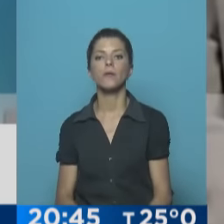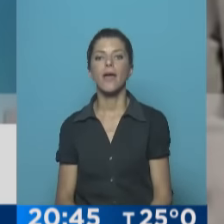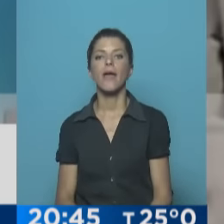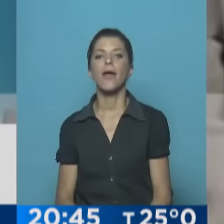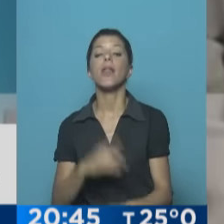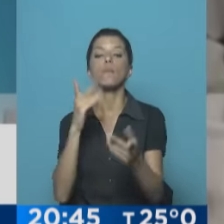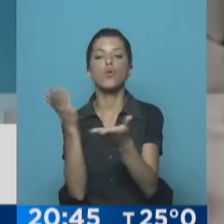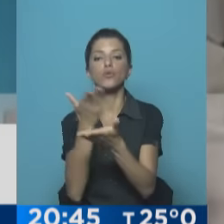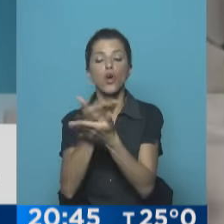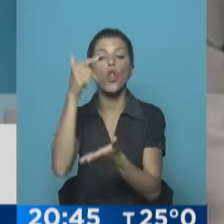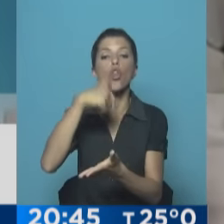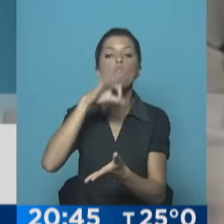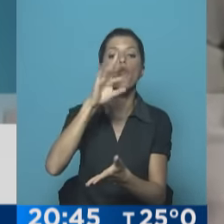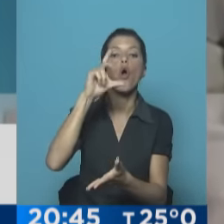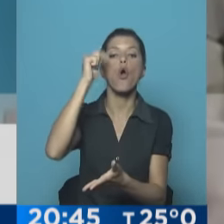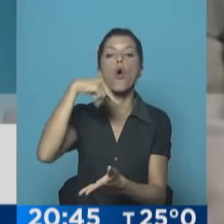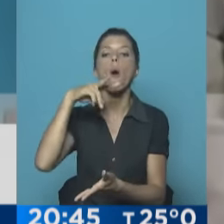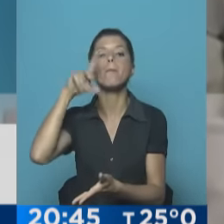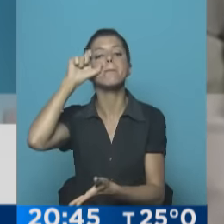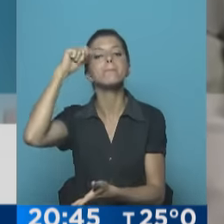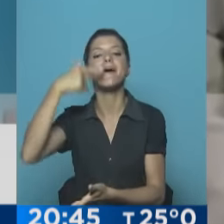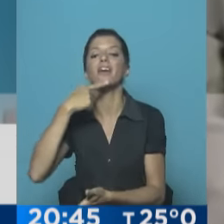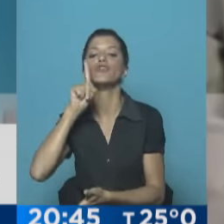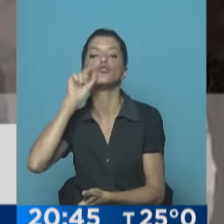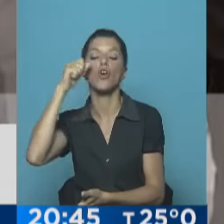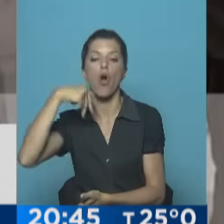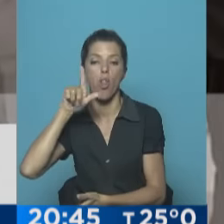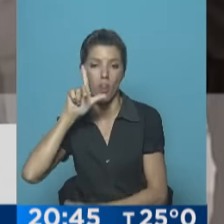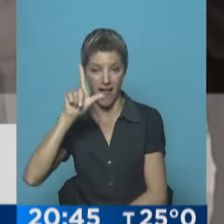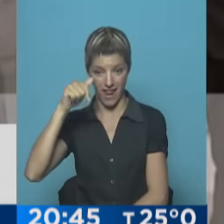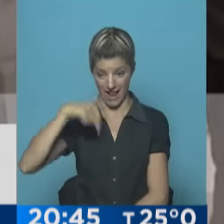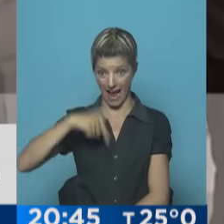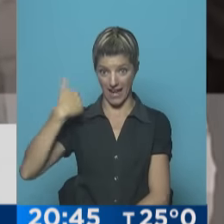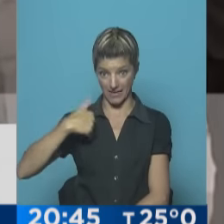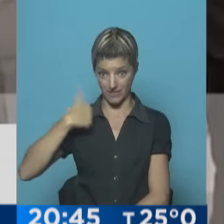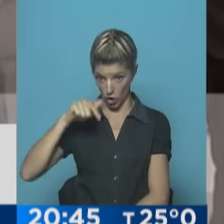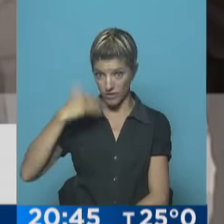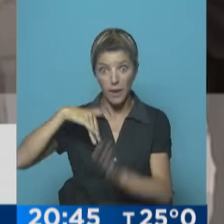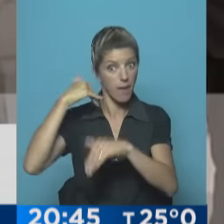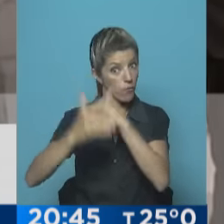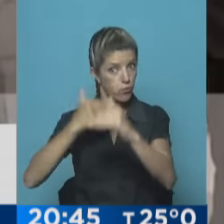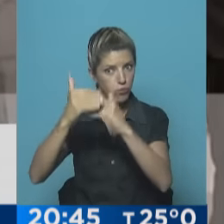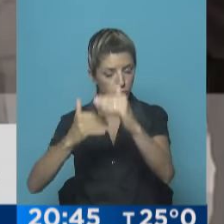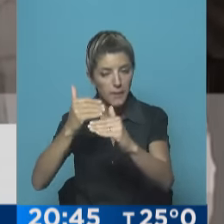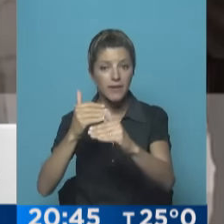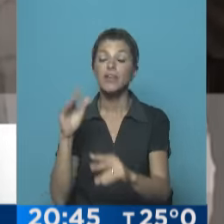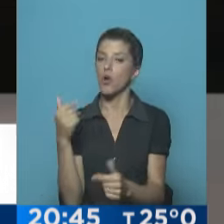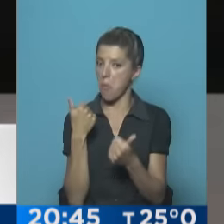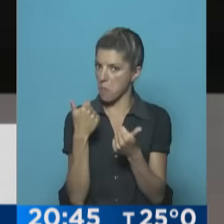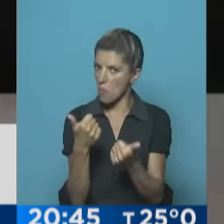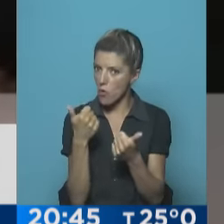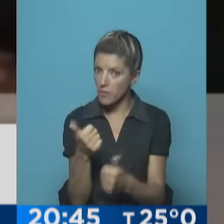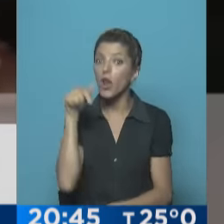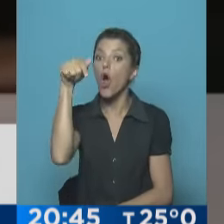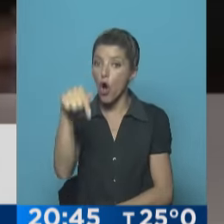convencional en la República Argentina, y hoy es el desarrollo más avanzado, y como anduvo tan bien, hoy